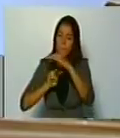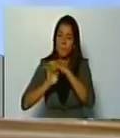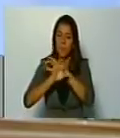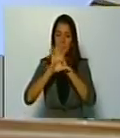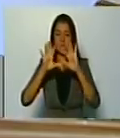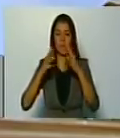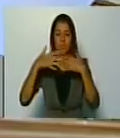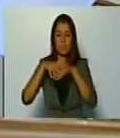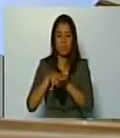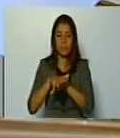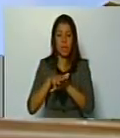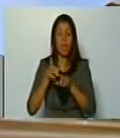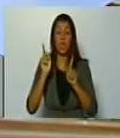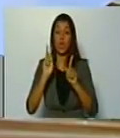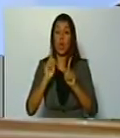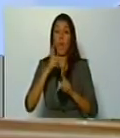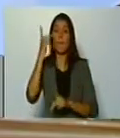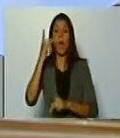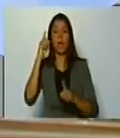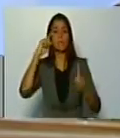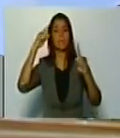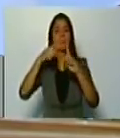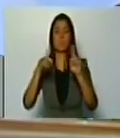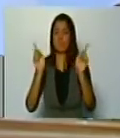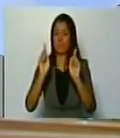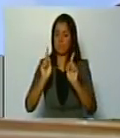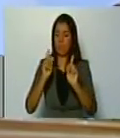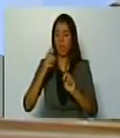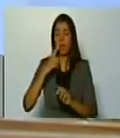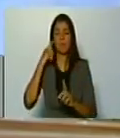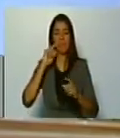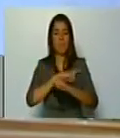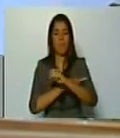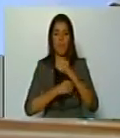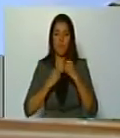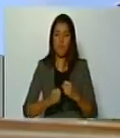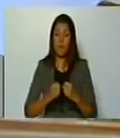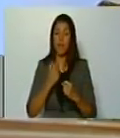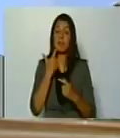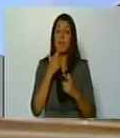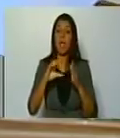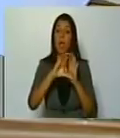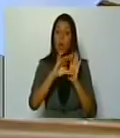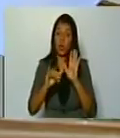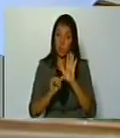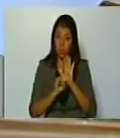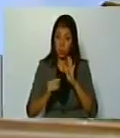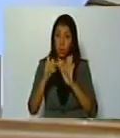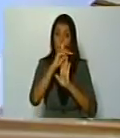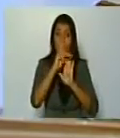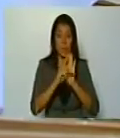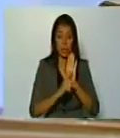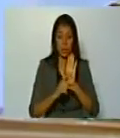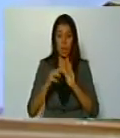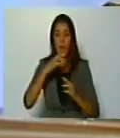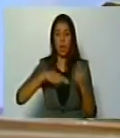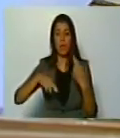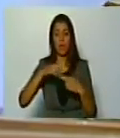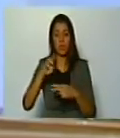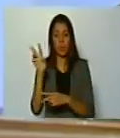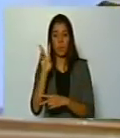no exclusivamente punitivista, fortaleciendo así los principios constituyentes de la Revolución